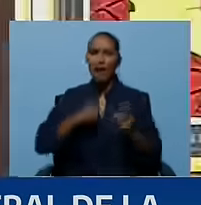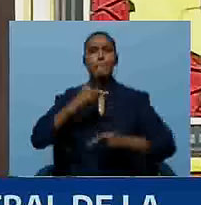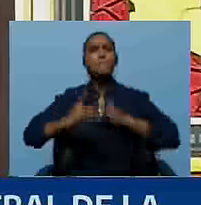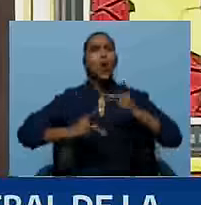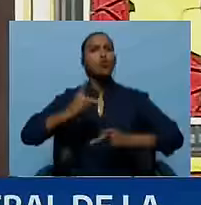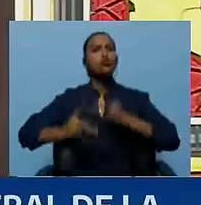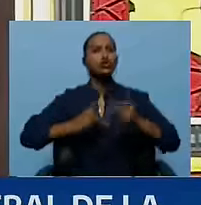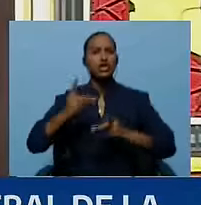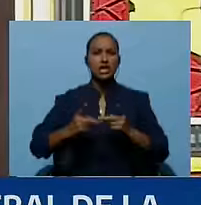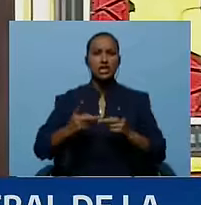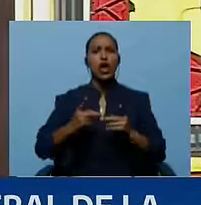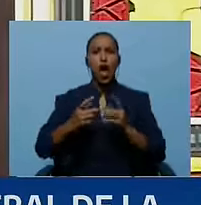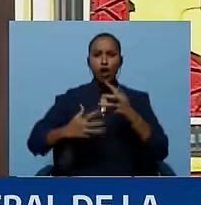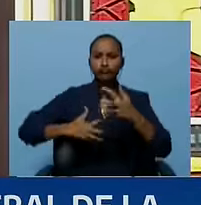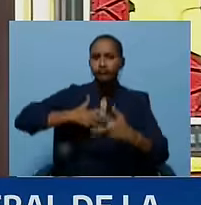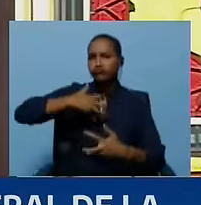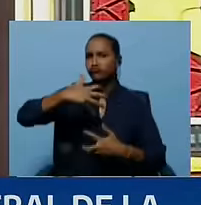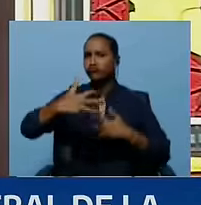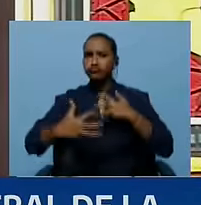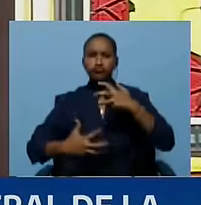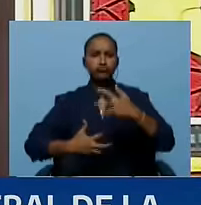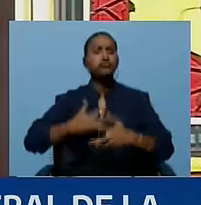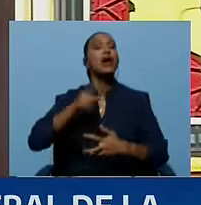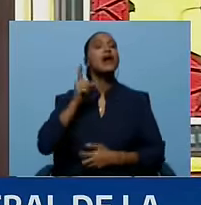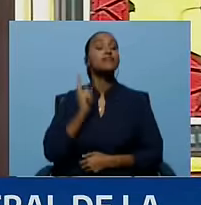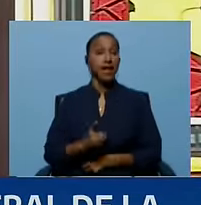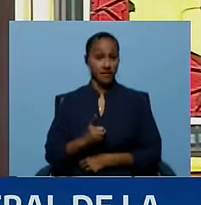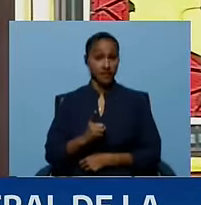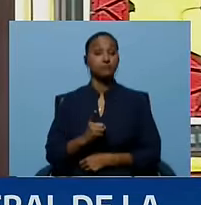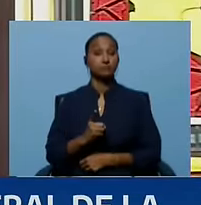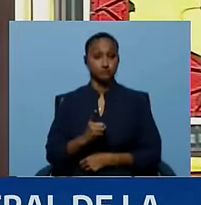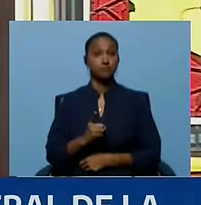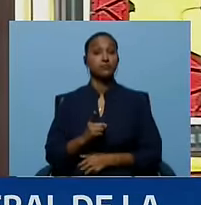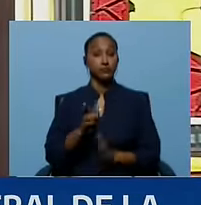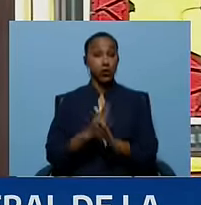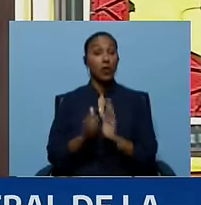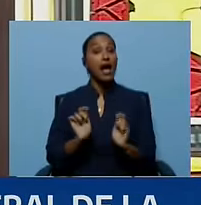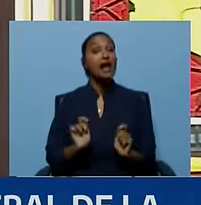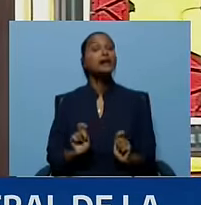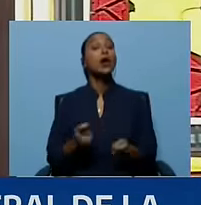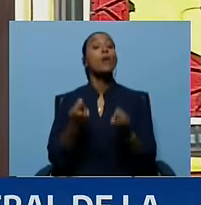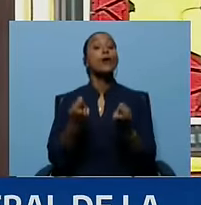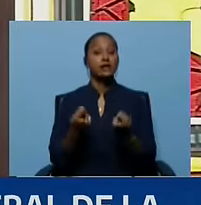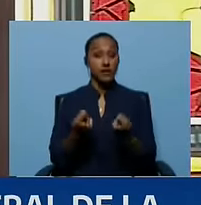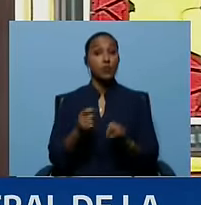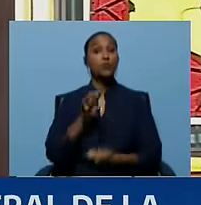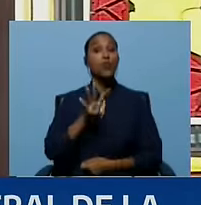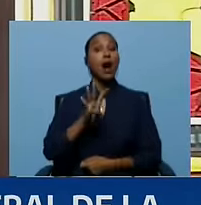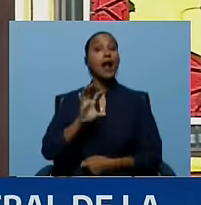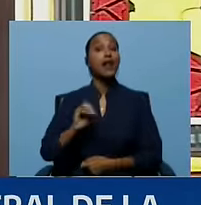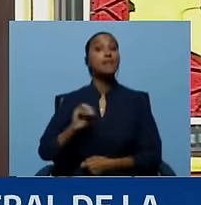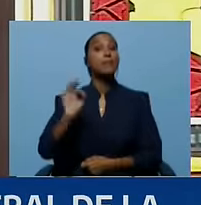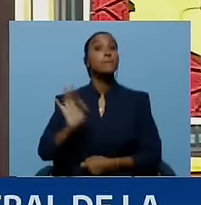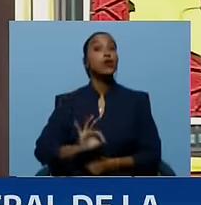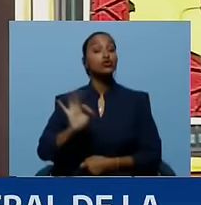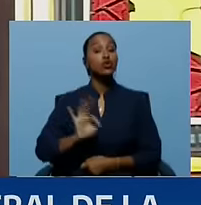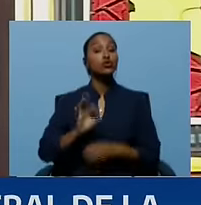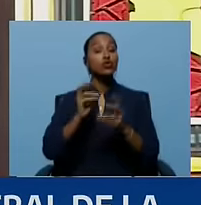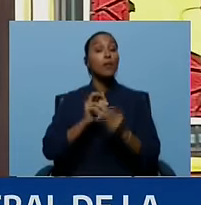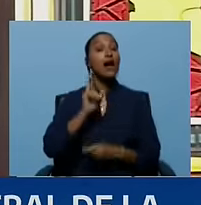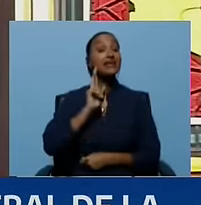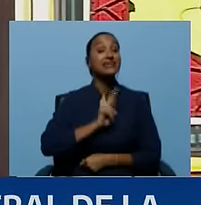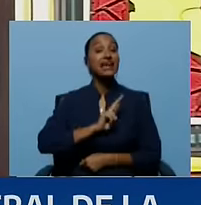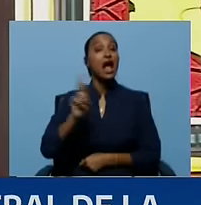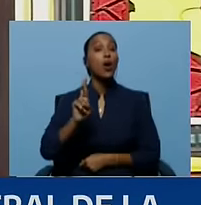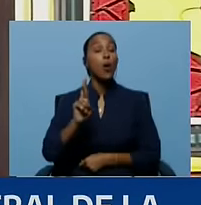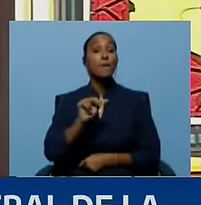además articularnos a la industria nacional, que ha logrado una recuperación del 40%, números récord de la industria